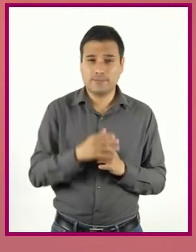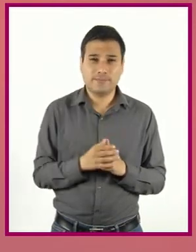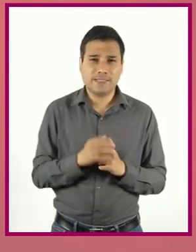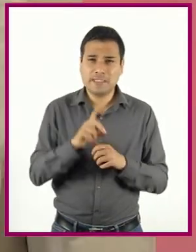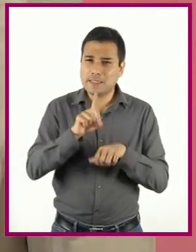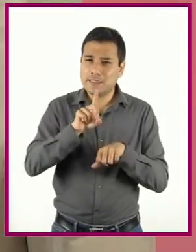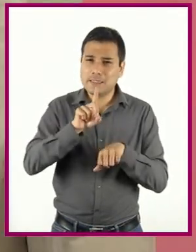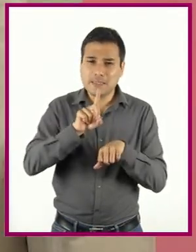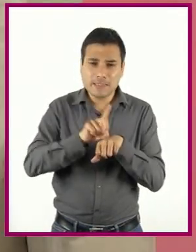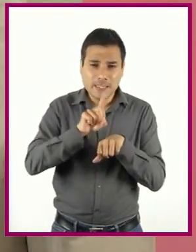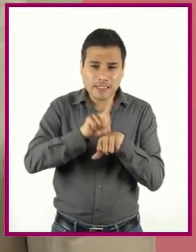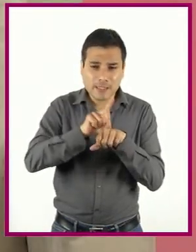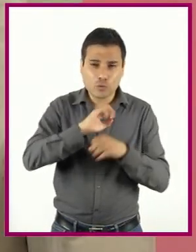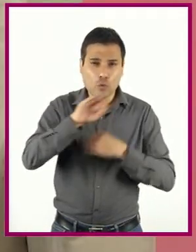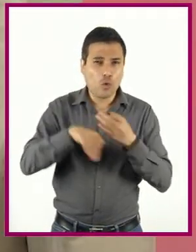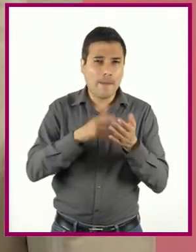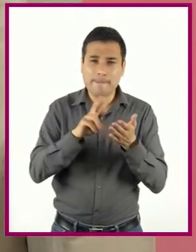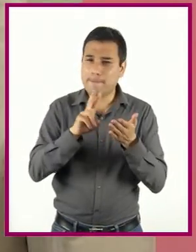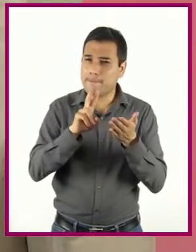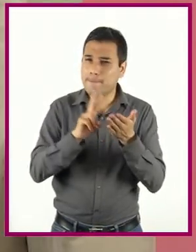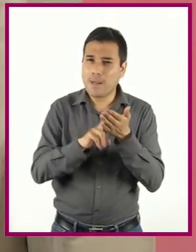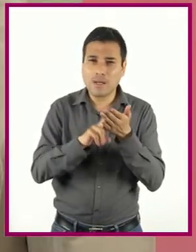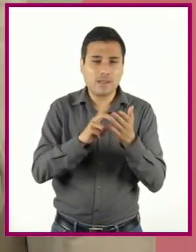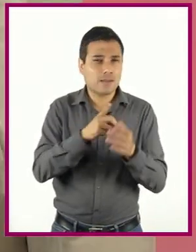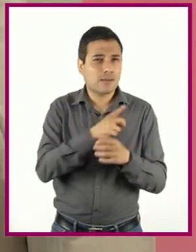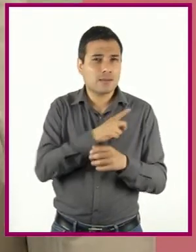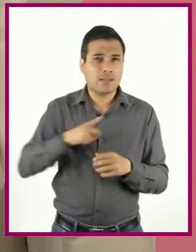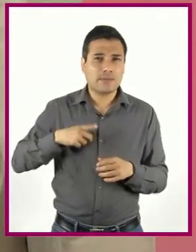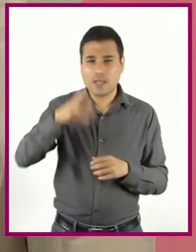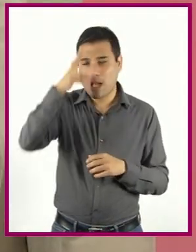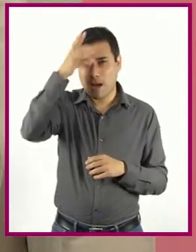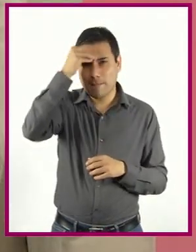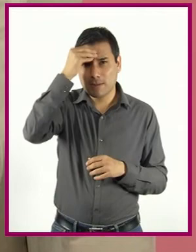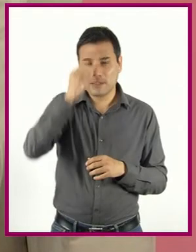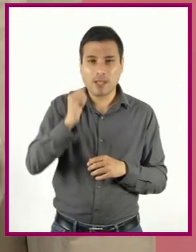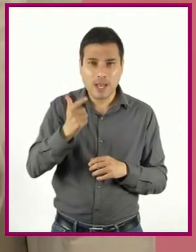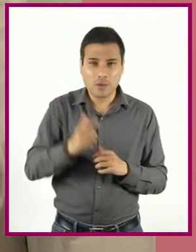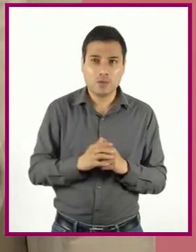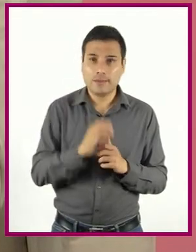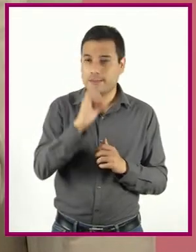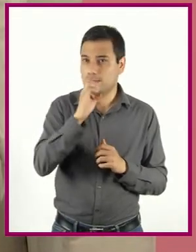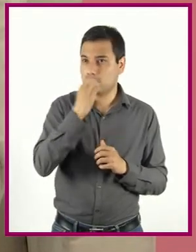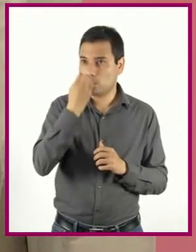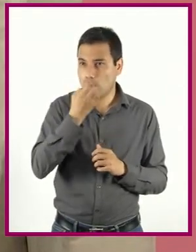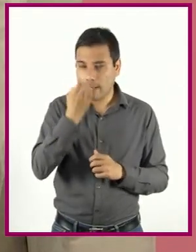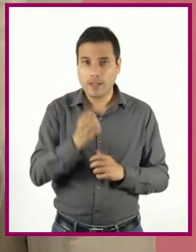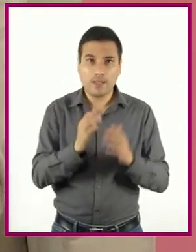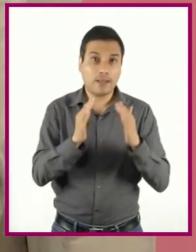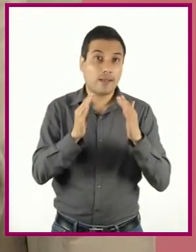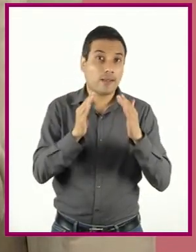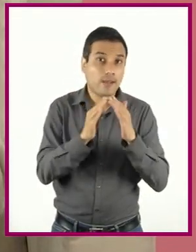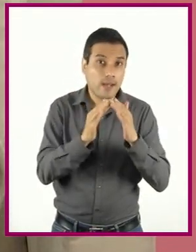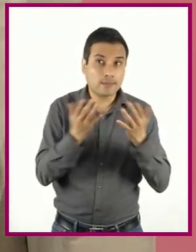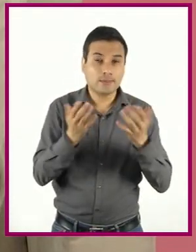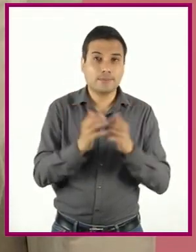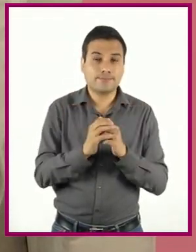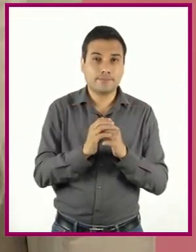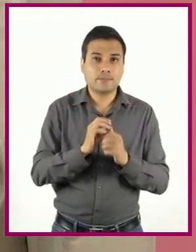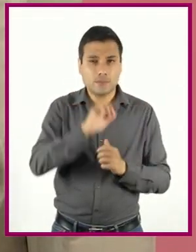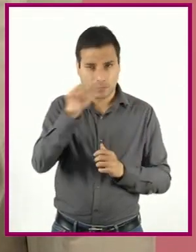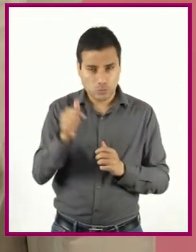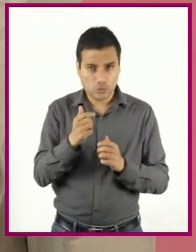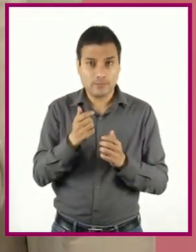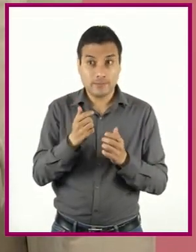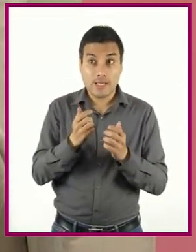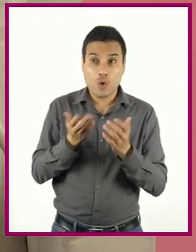día aprender algo, y no solo en la escuela, sino en la casa, y compartirlo, porque